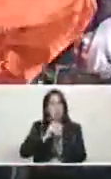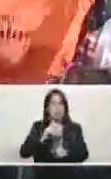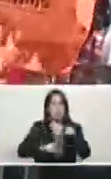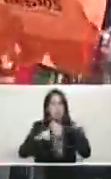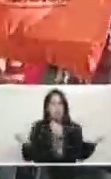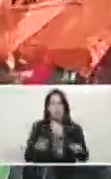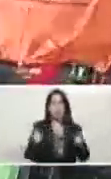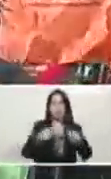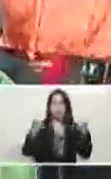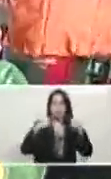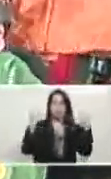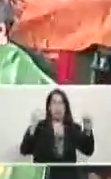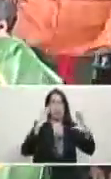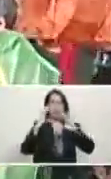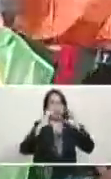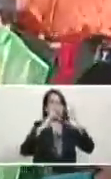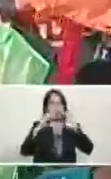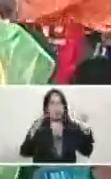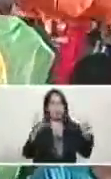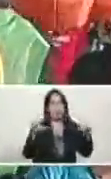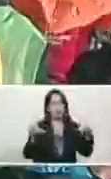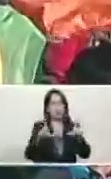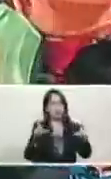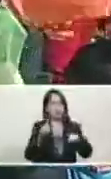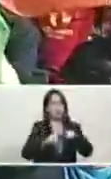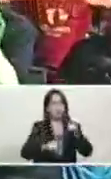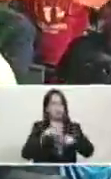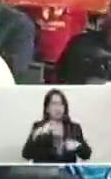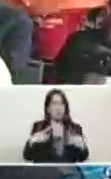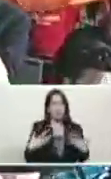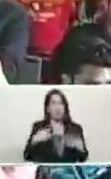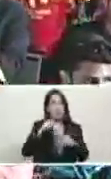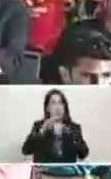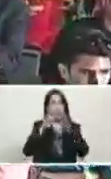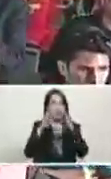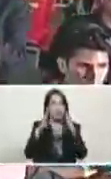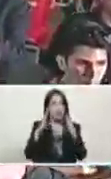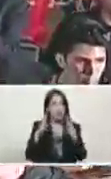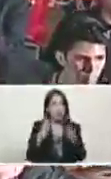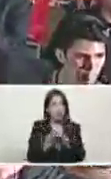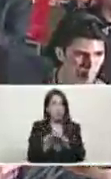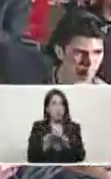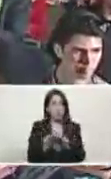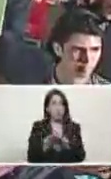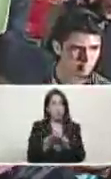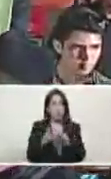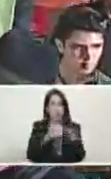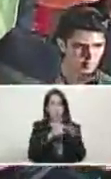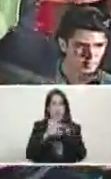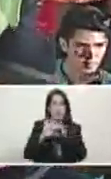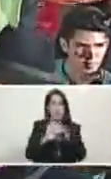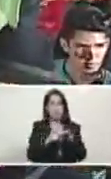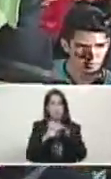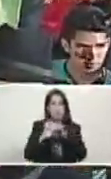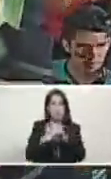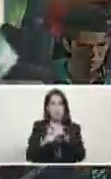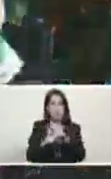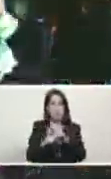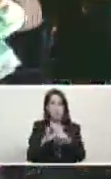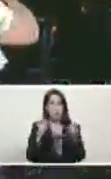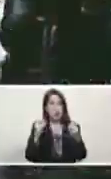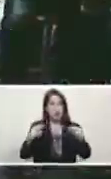de la comunicación en el mundo y en este contexto y de esta manera se unen a este y